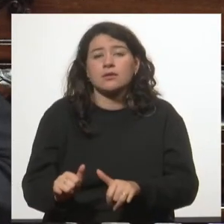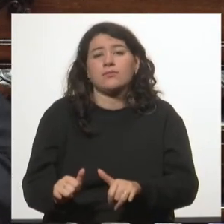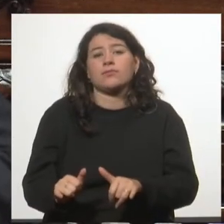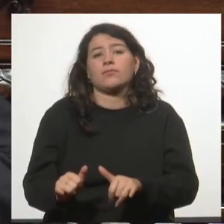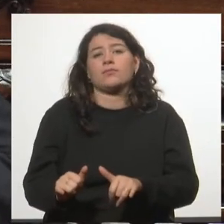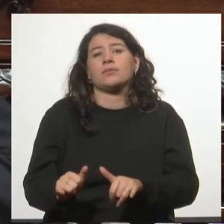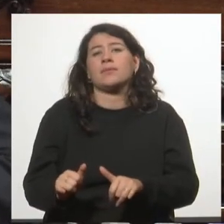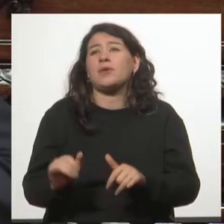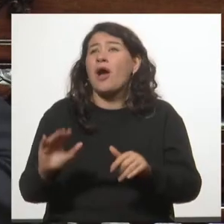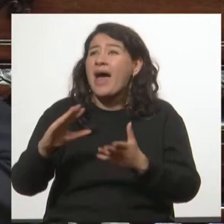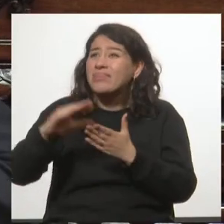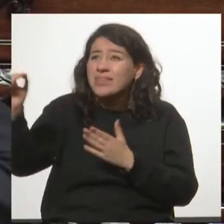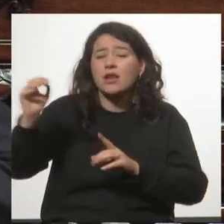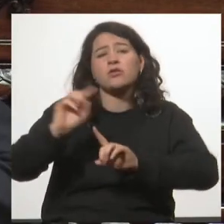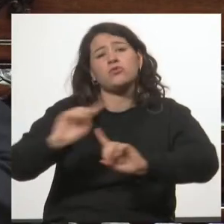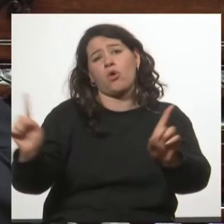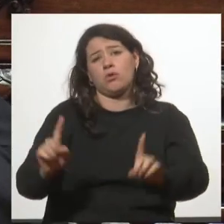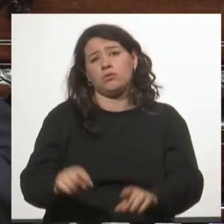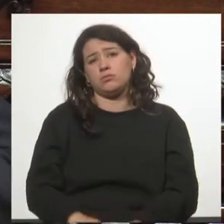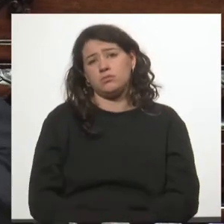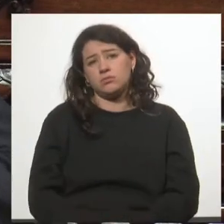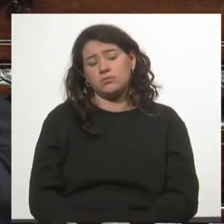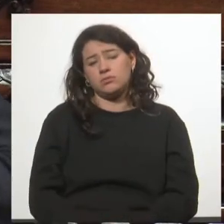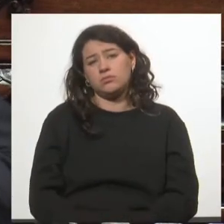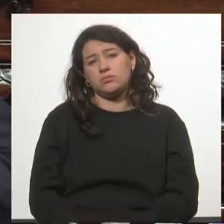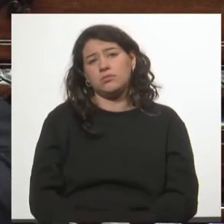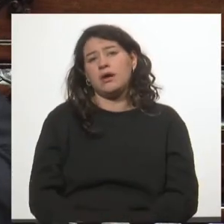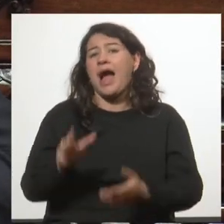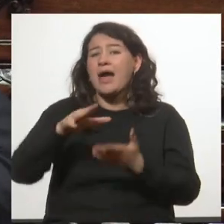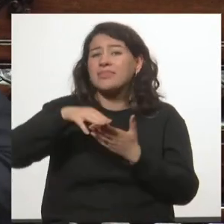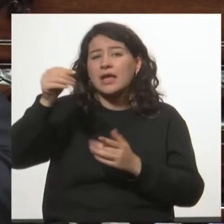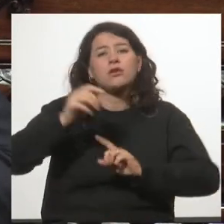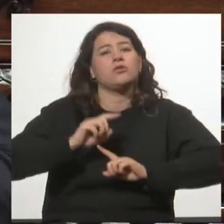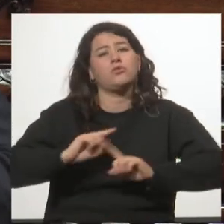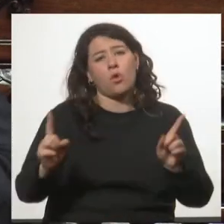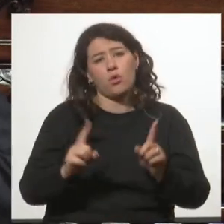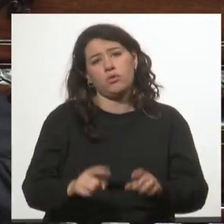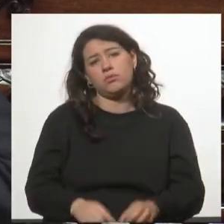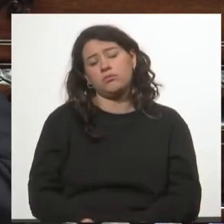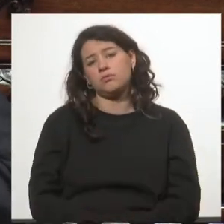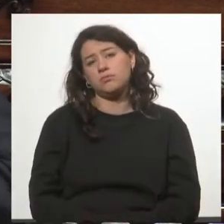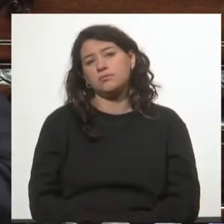pero no aguanten definitivamente no antes